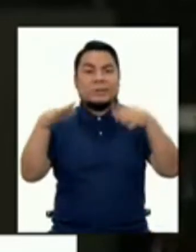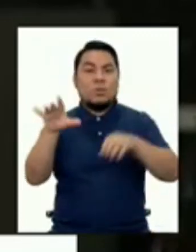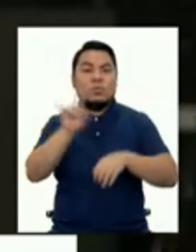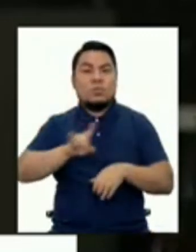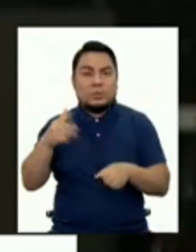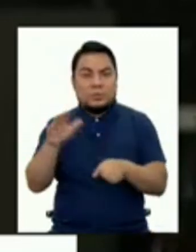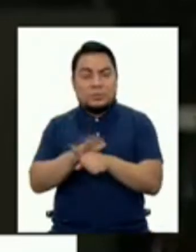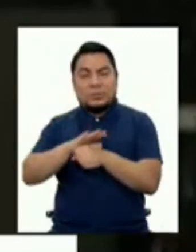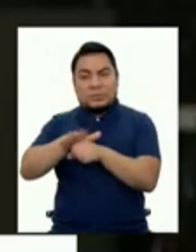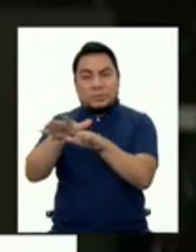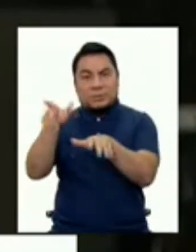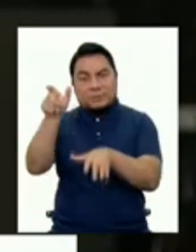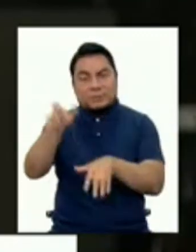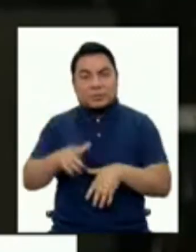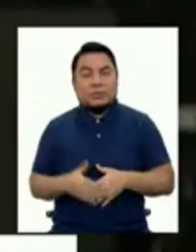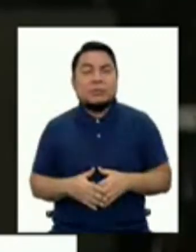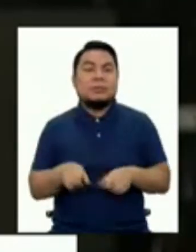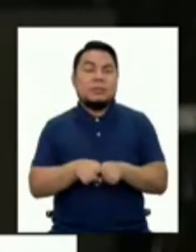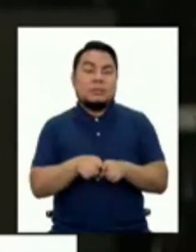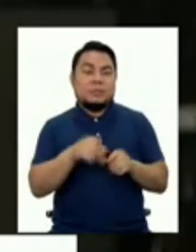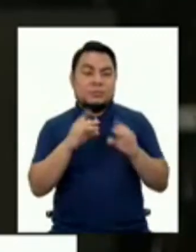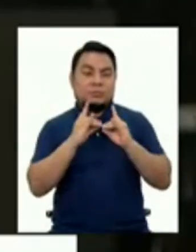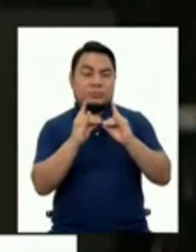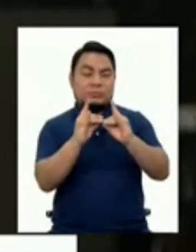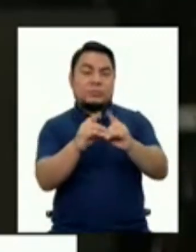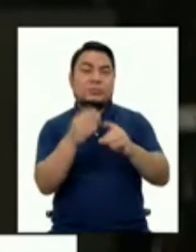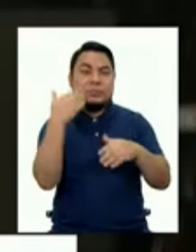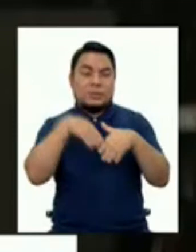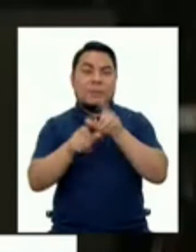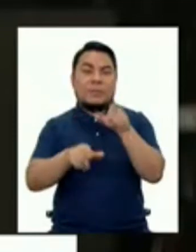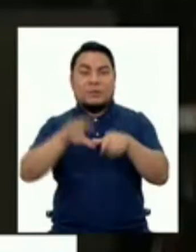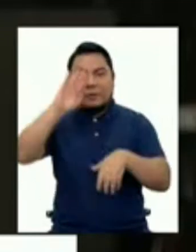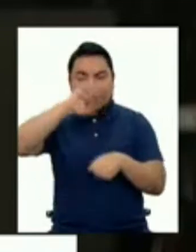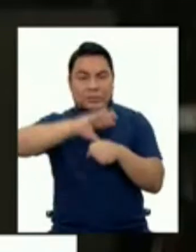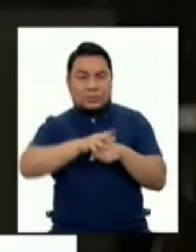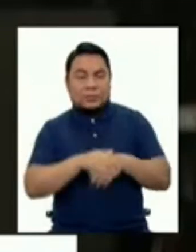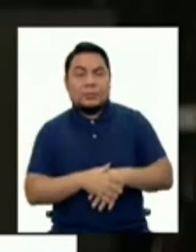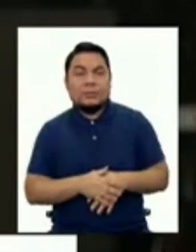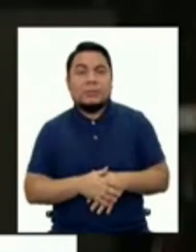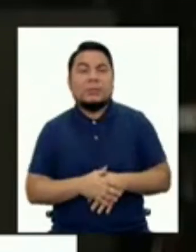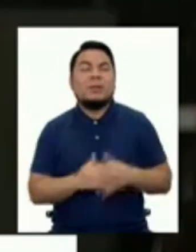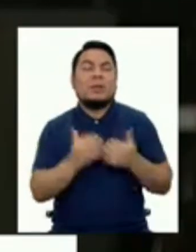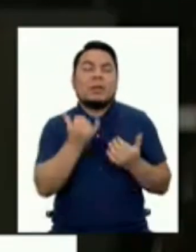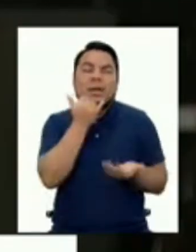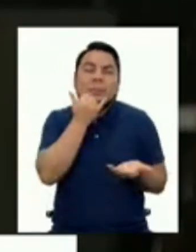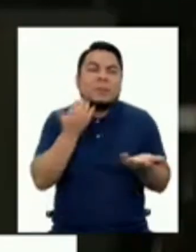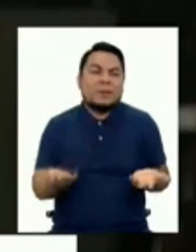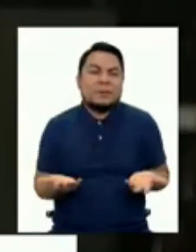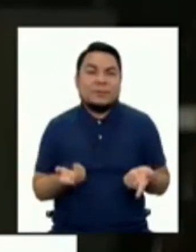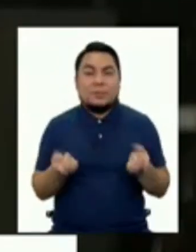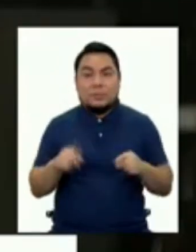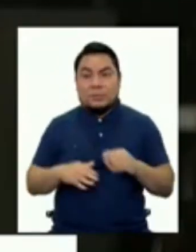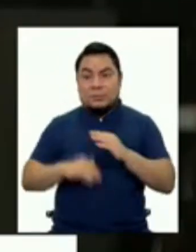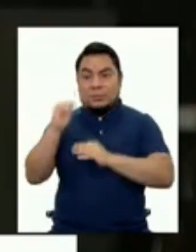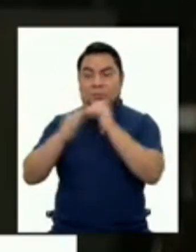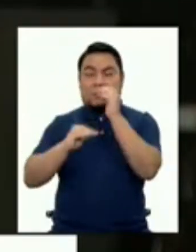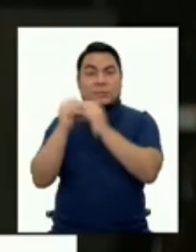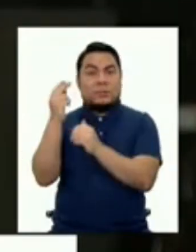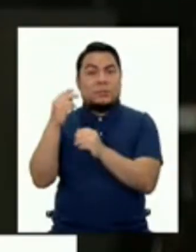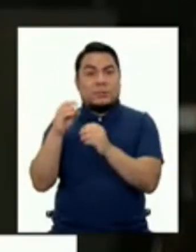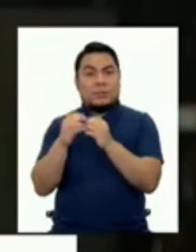COVID, y tiene ambientes también hospitalarios destinados para COVID. Lo que sucede es que cuando una infraestructura